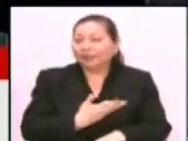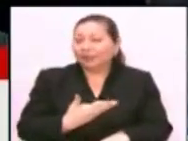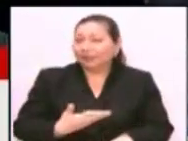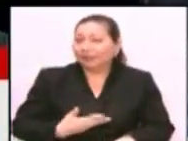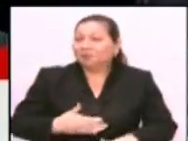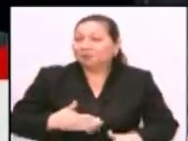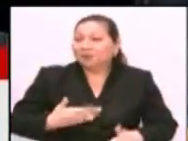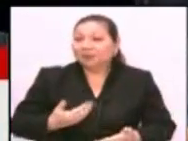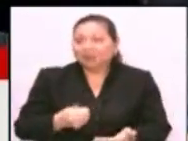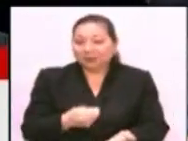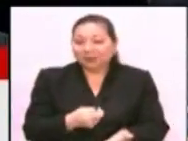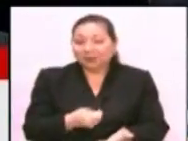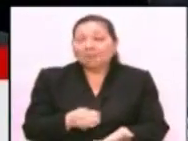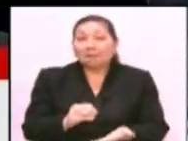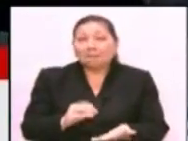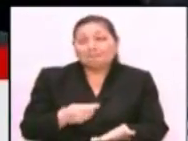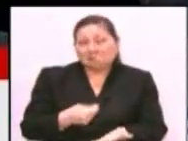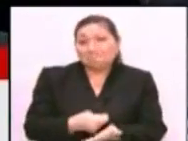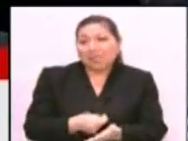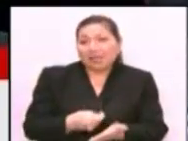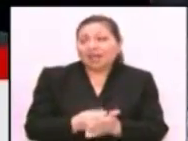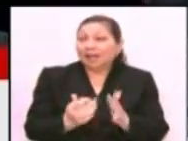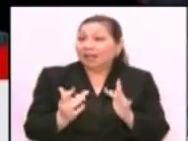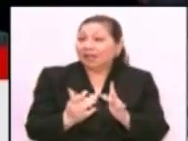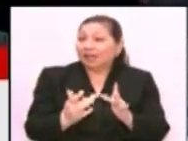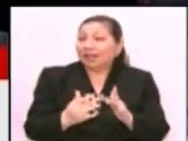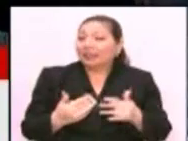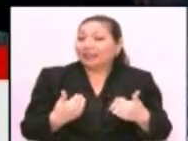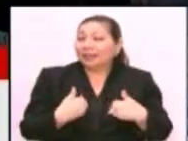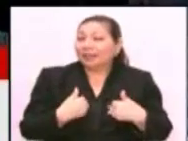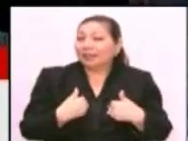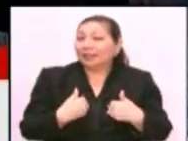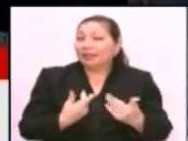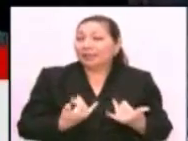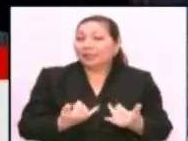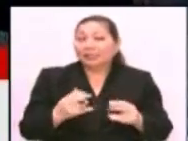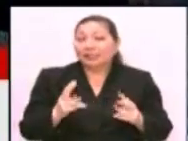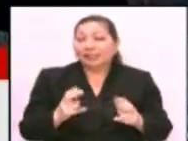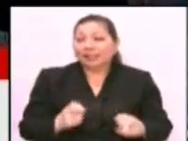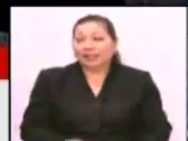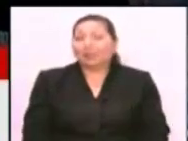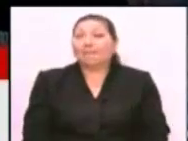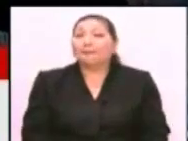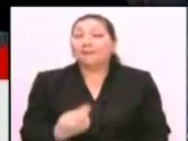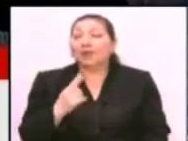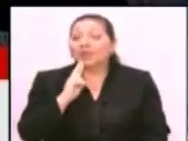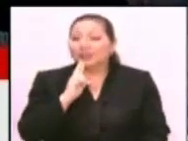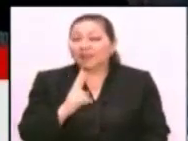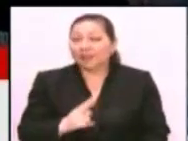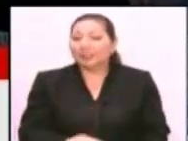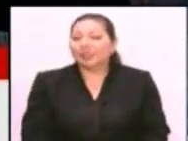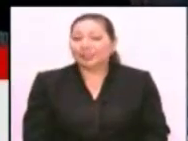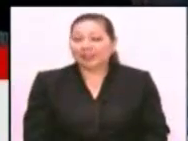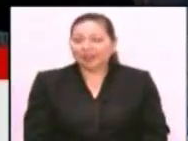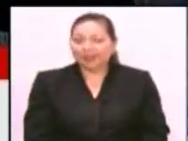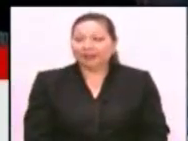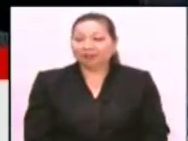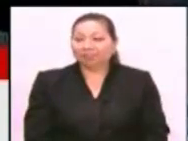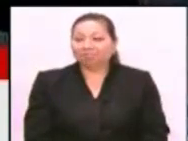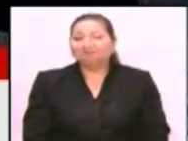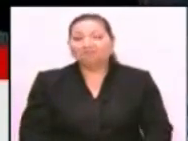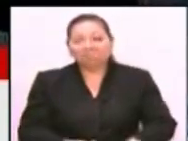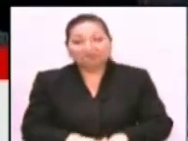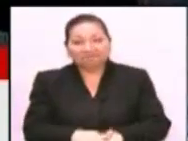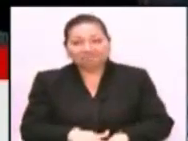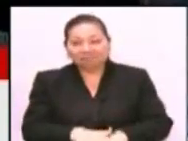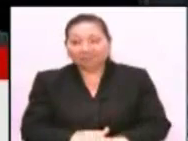sino que se podría pagar a alguna entidad que tenga experticia en este tema por resultados, ¿no? Un poco